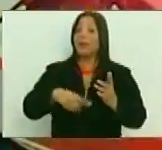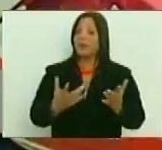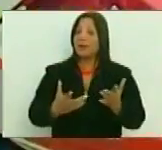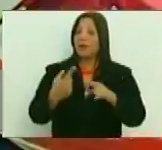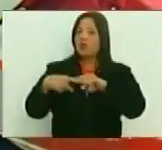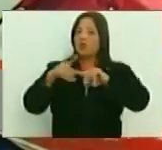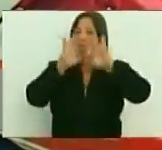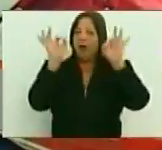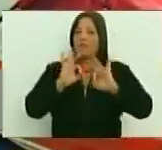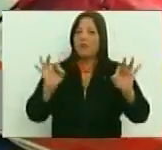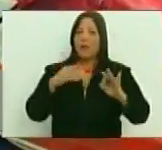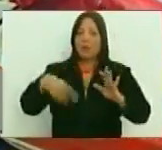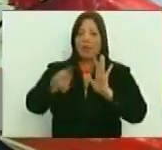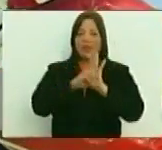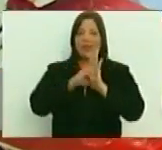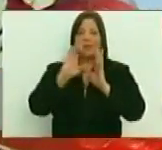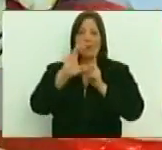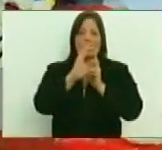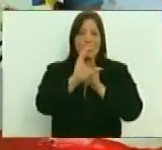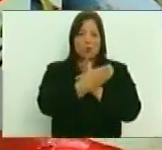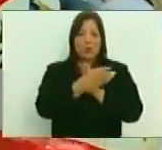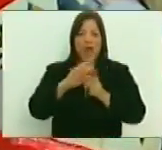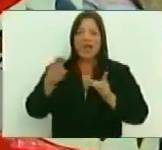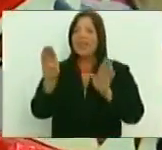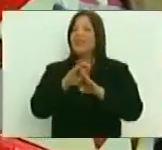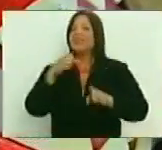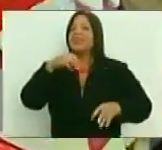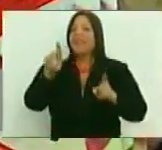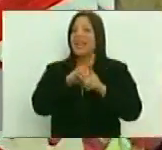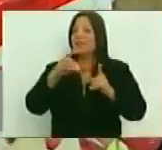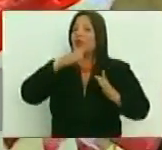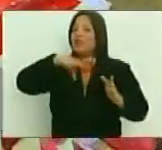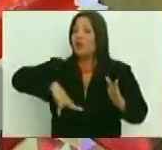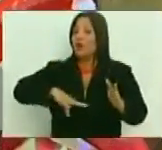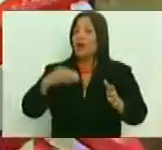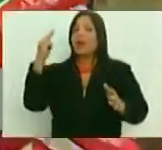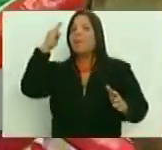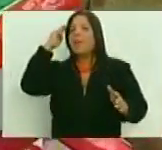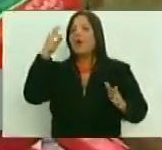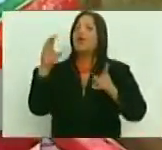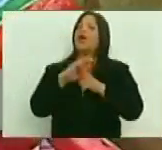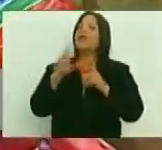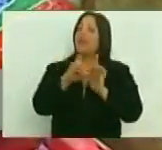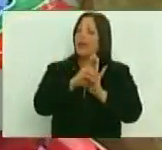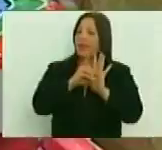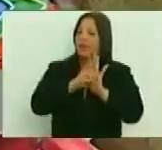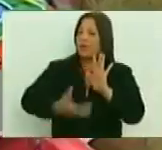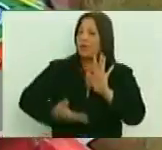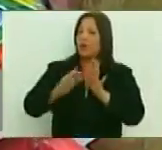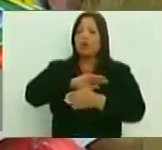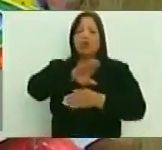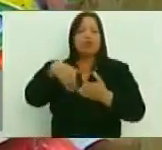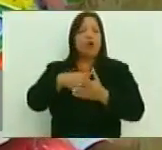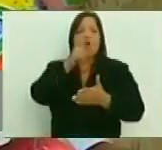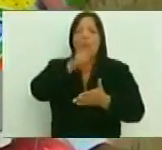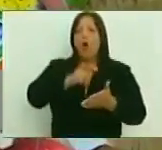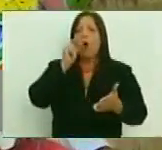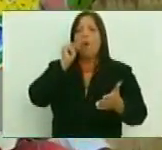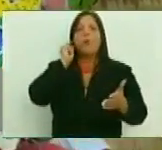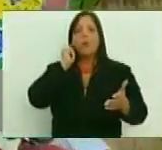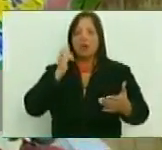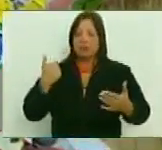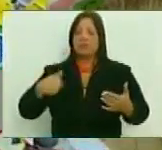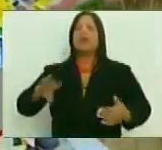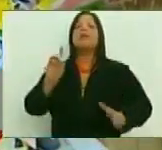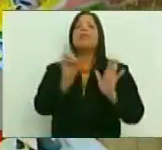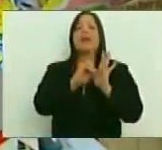nuevas dimensiones de sus derechos culturales, el derecho a la historia y a la memoria. Todo ciudadano y ciudadana hoy tiene